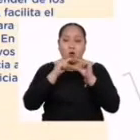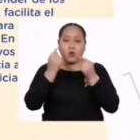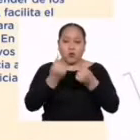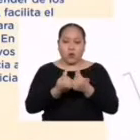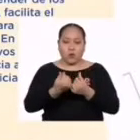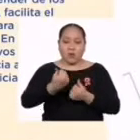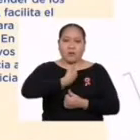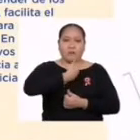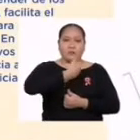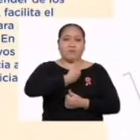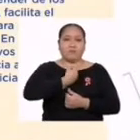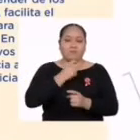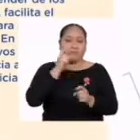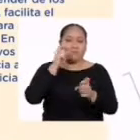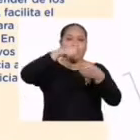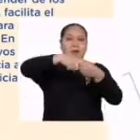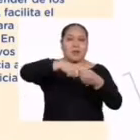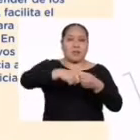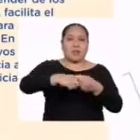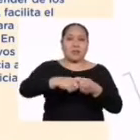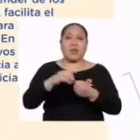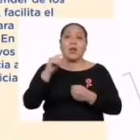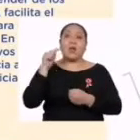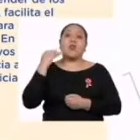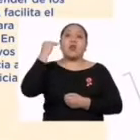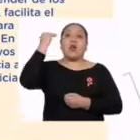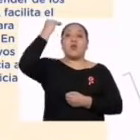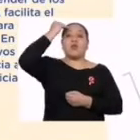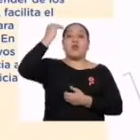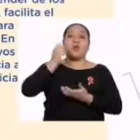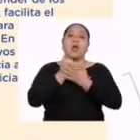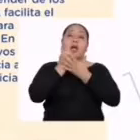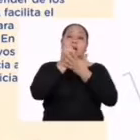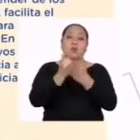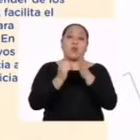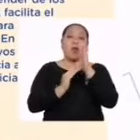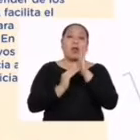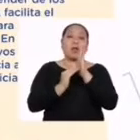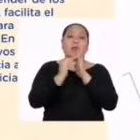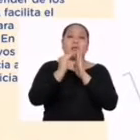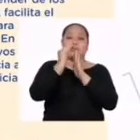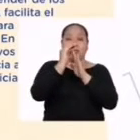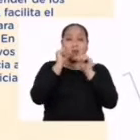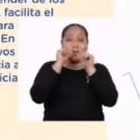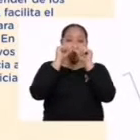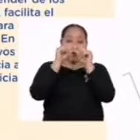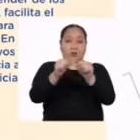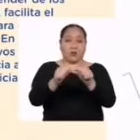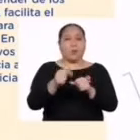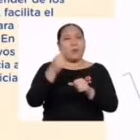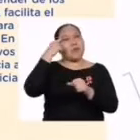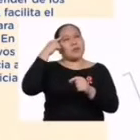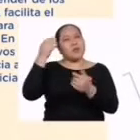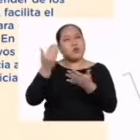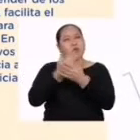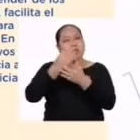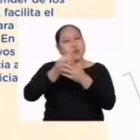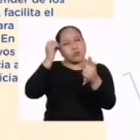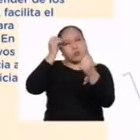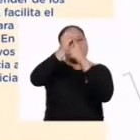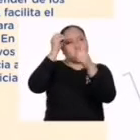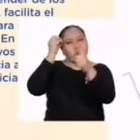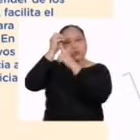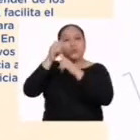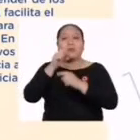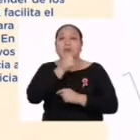pertenencia. En la edad adulta, ayuda a crecer constantemente, a pensar nuevos retos y cambios. En los adultos mayores, facilita